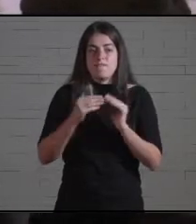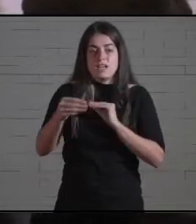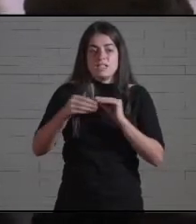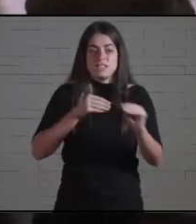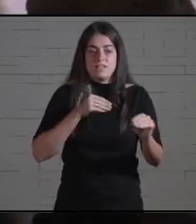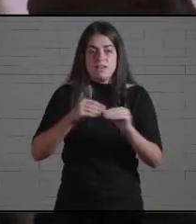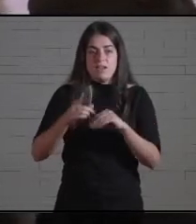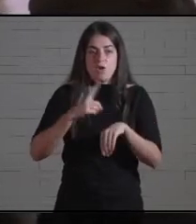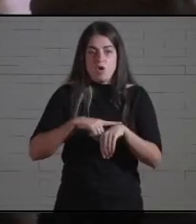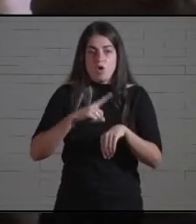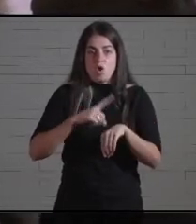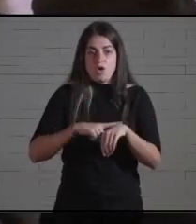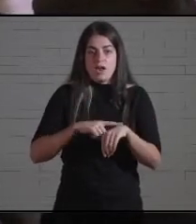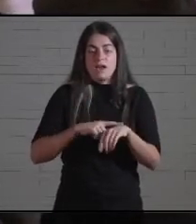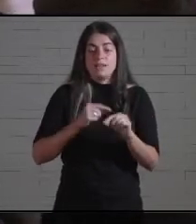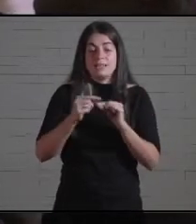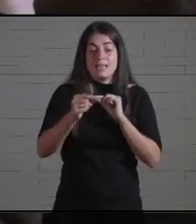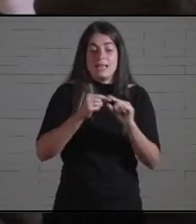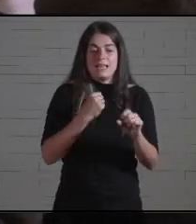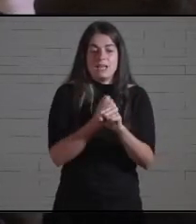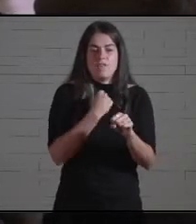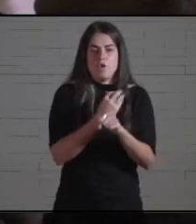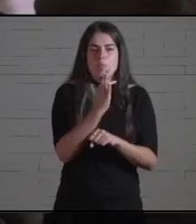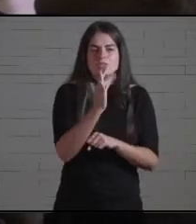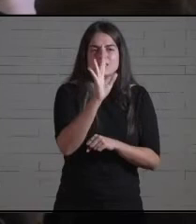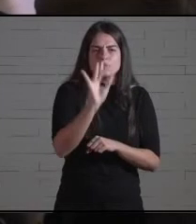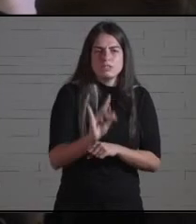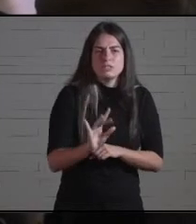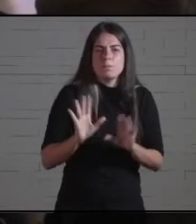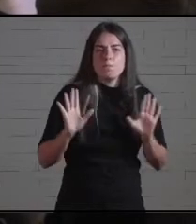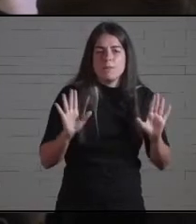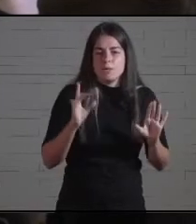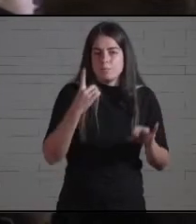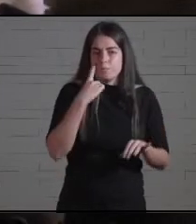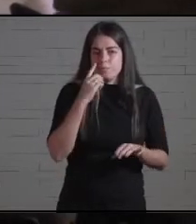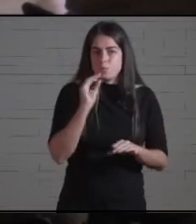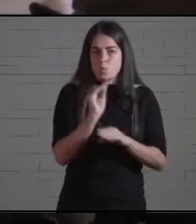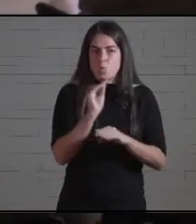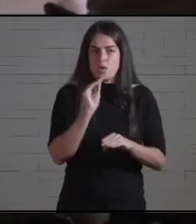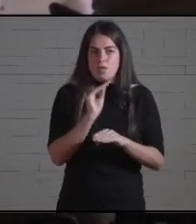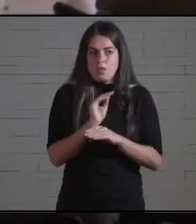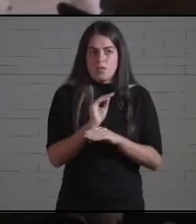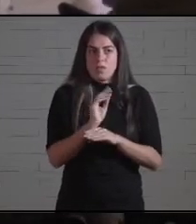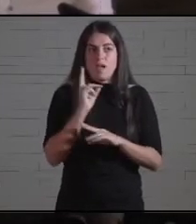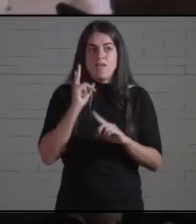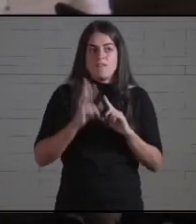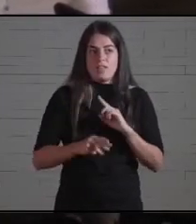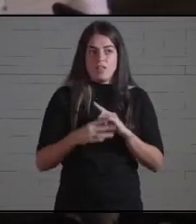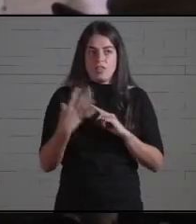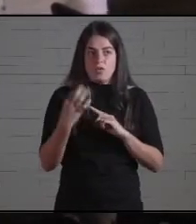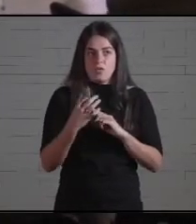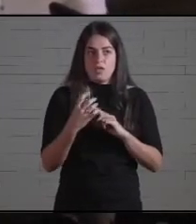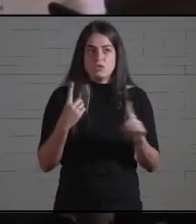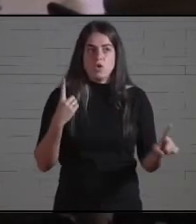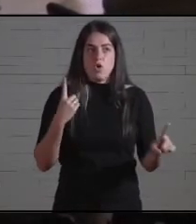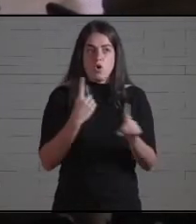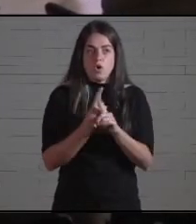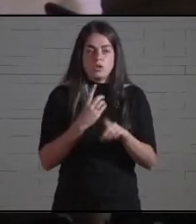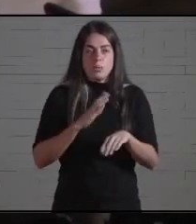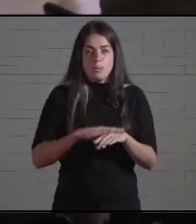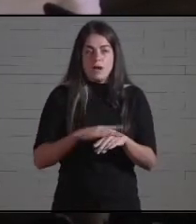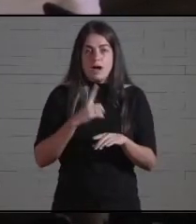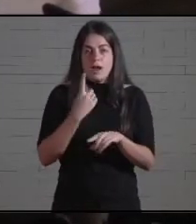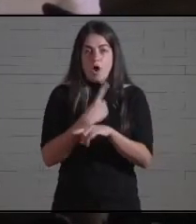el teletrabajo son buenos, pero atención, evitando que sea una contrapartida a cambio de horas